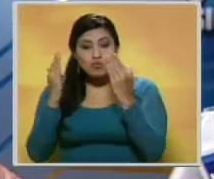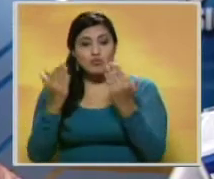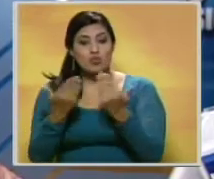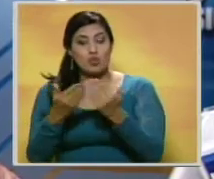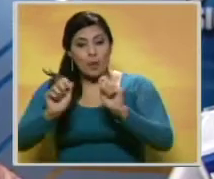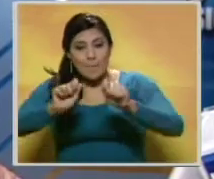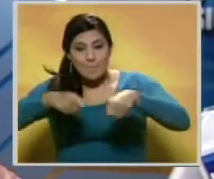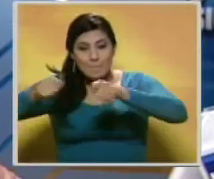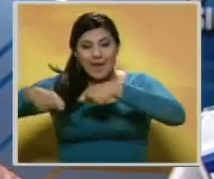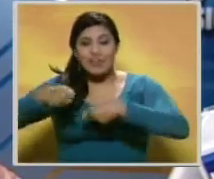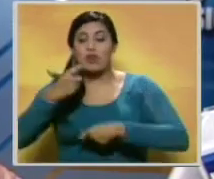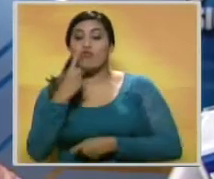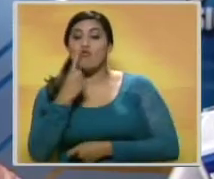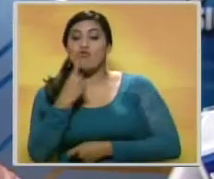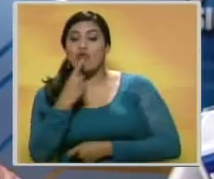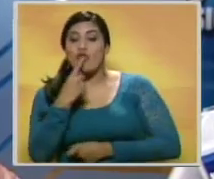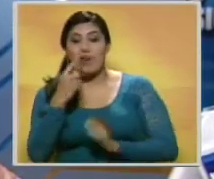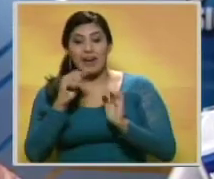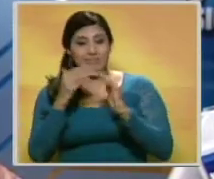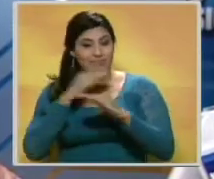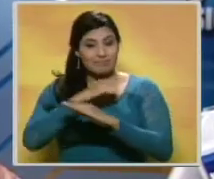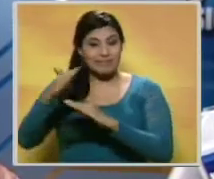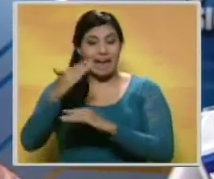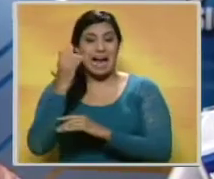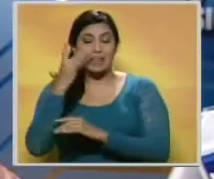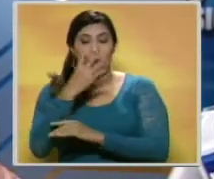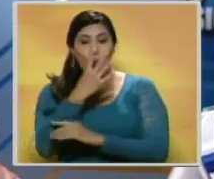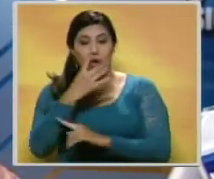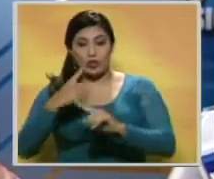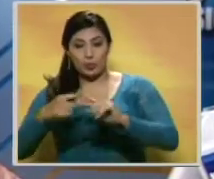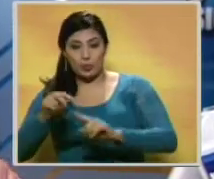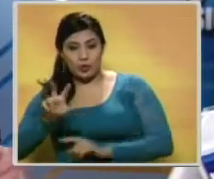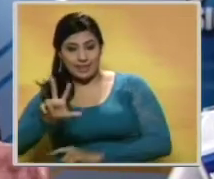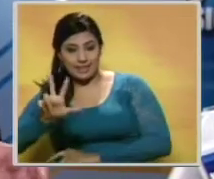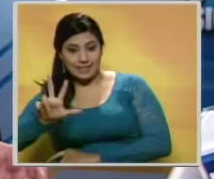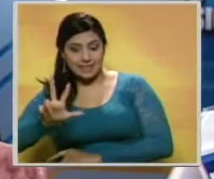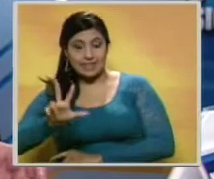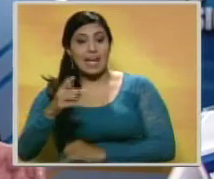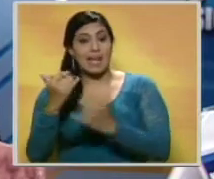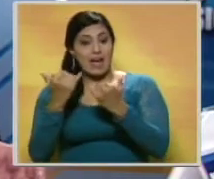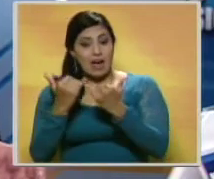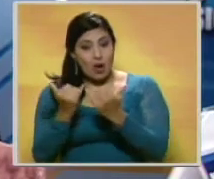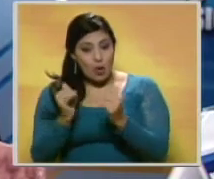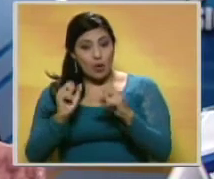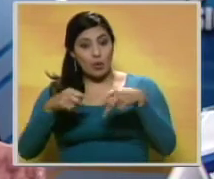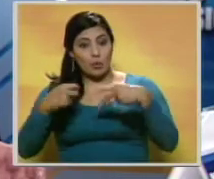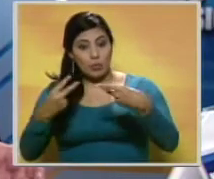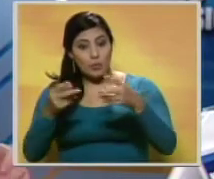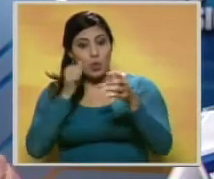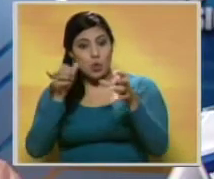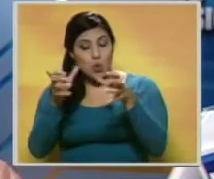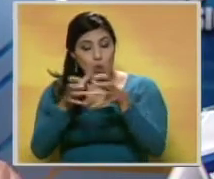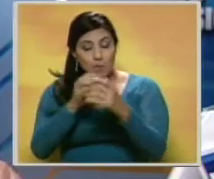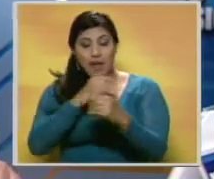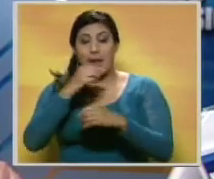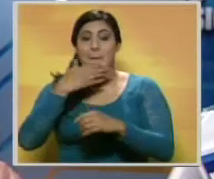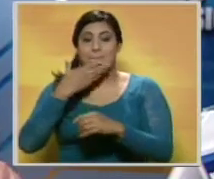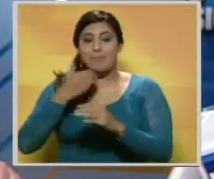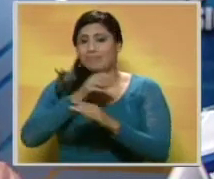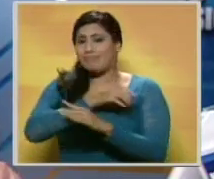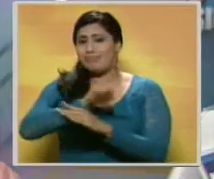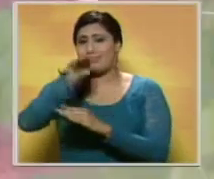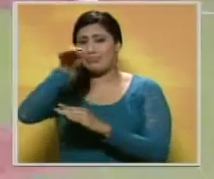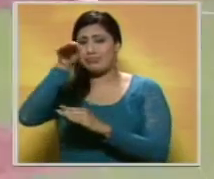Medias Rojas de Boston sobre los Azulejos de Toronto, 4-3, en una jornada en la que Robinson Chirinos se fue para la